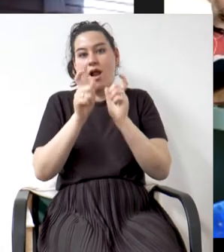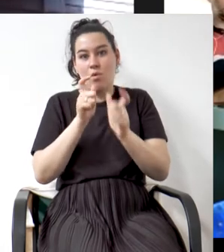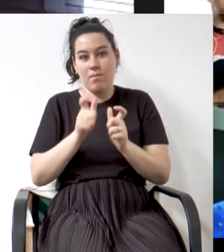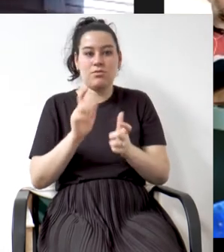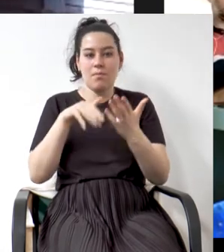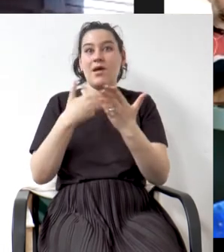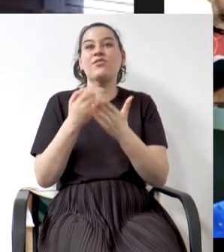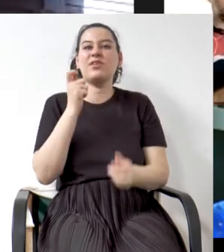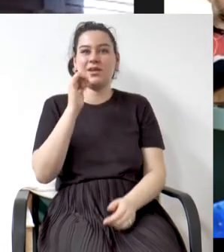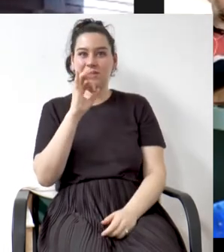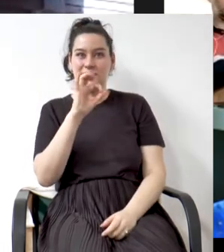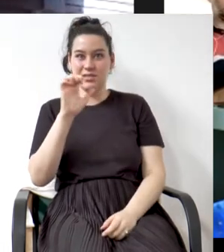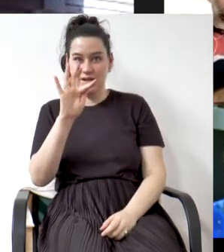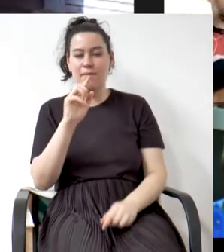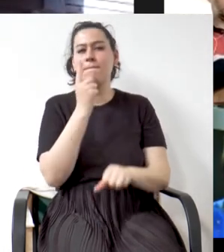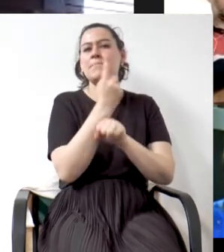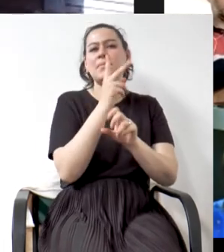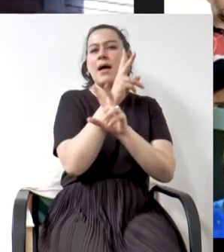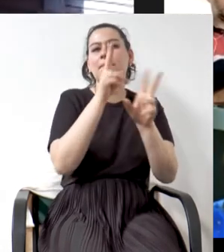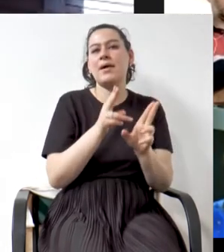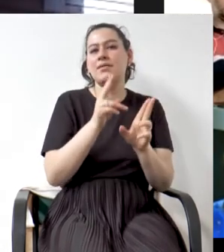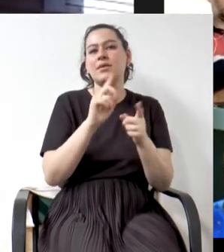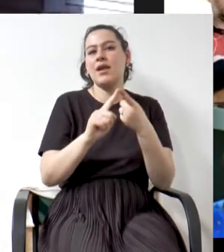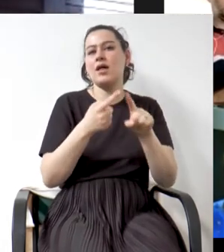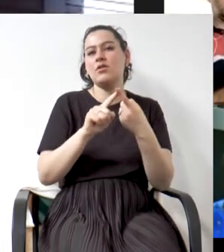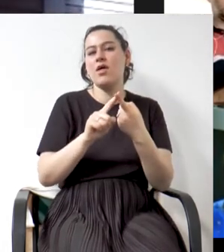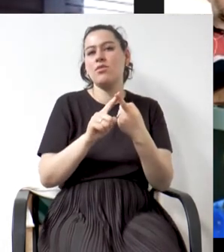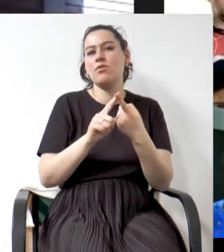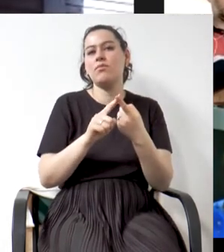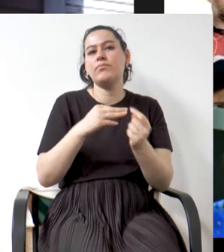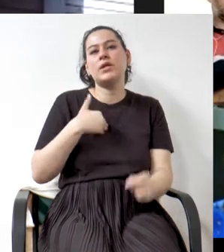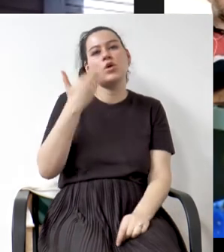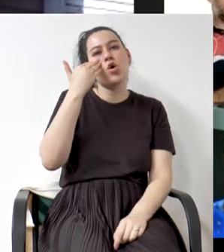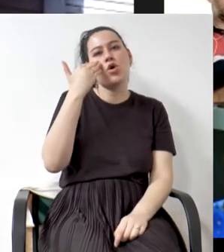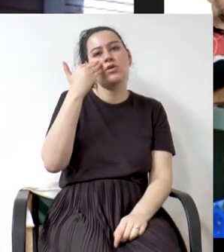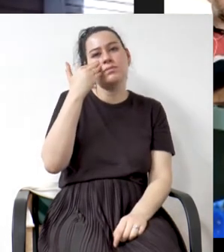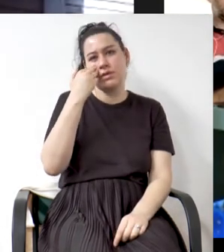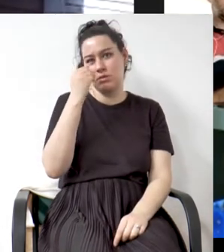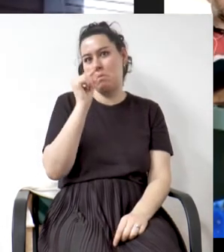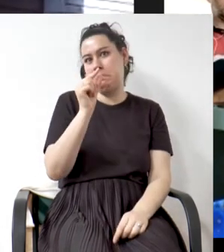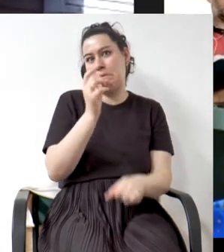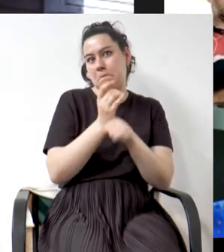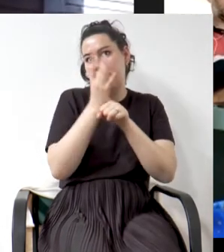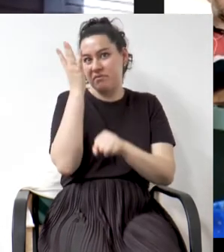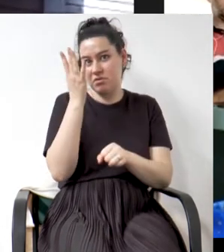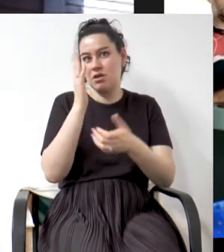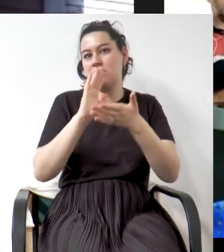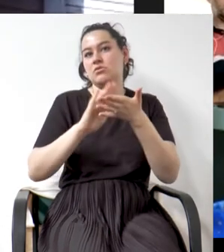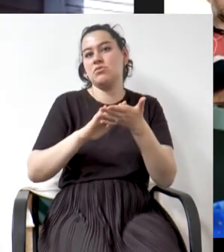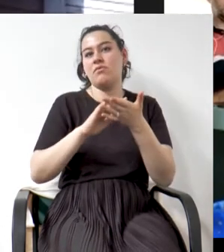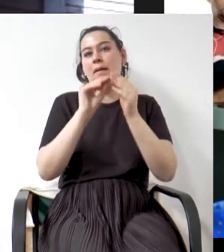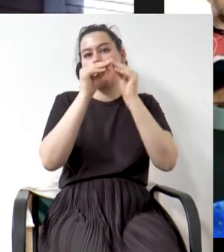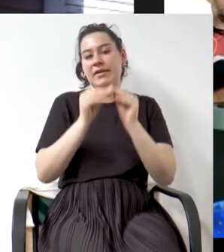ISEF. La primera tiene que ver con mi conocimiento escaso profesional relacionado